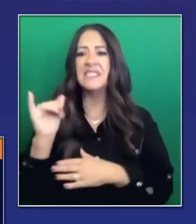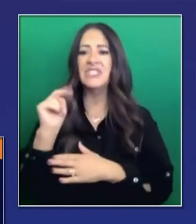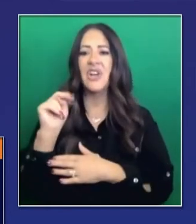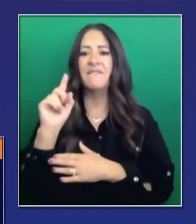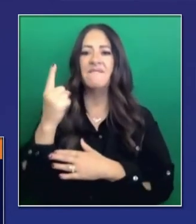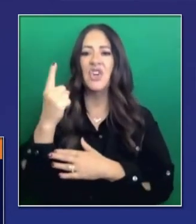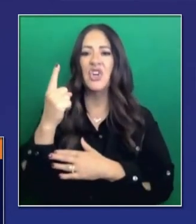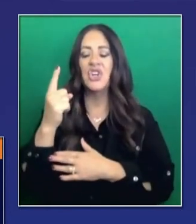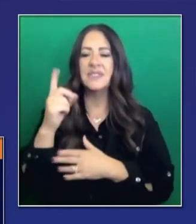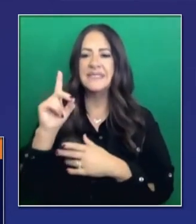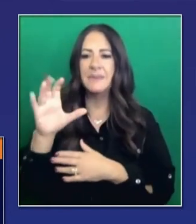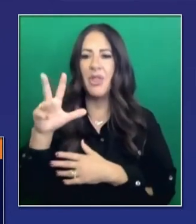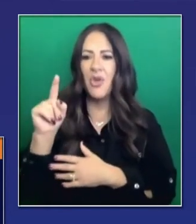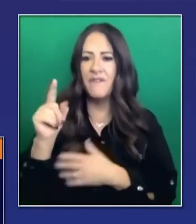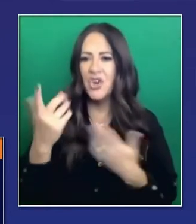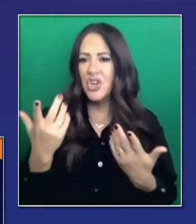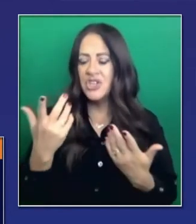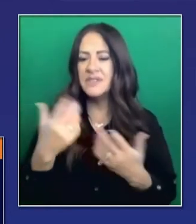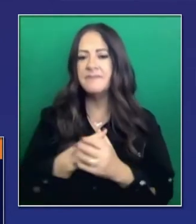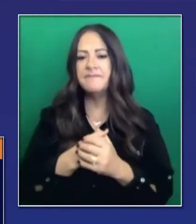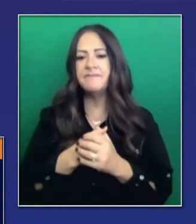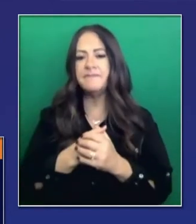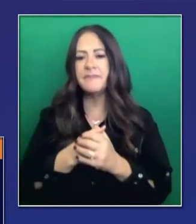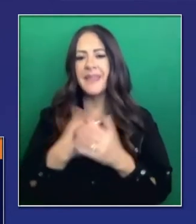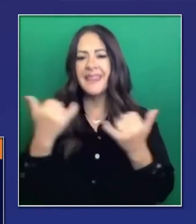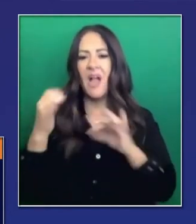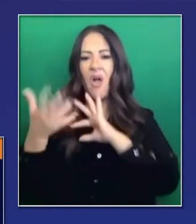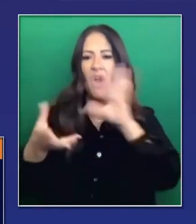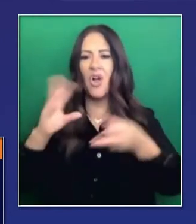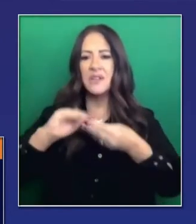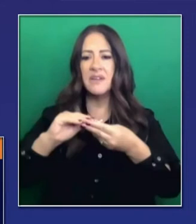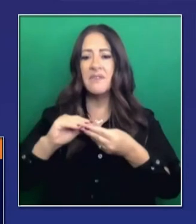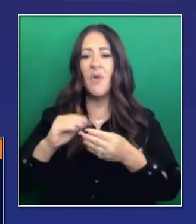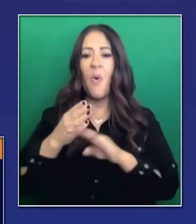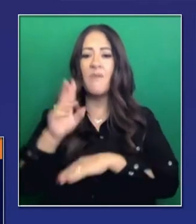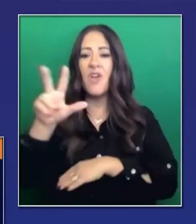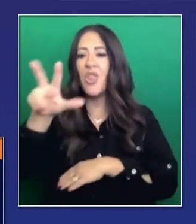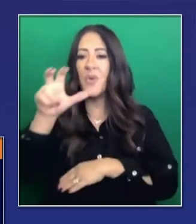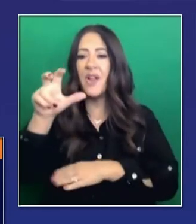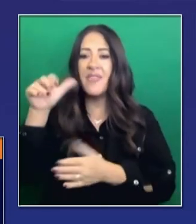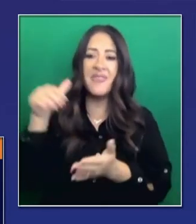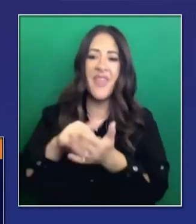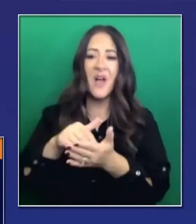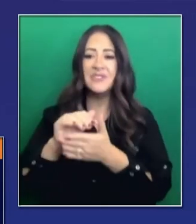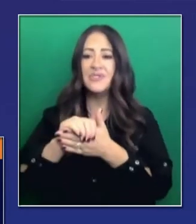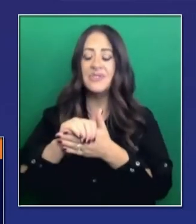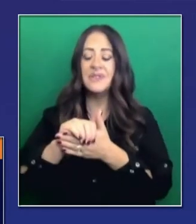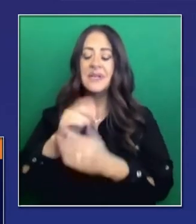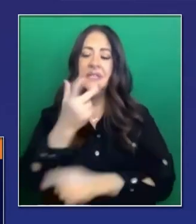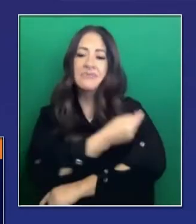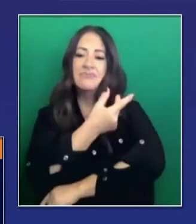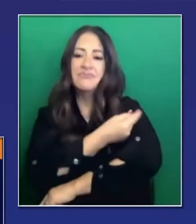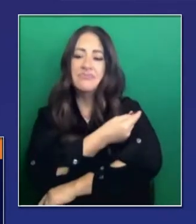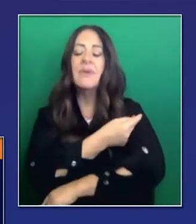semana. Estamos ahora, en cuanto a dosis administradas, más de 300.000, casi